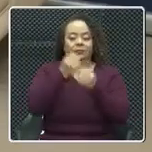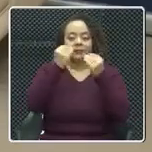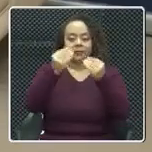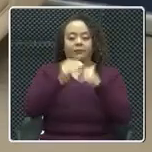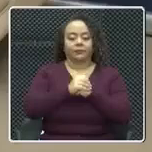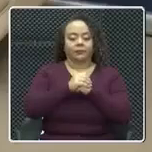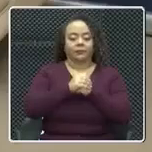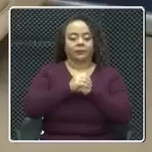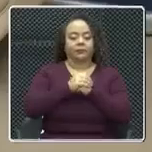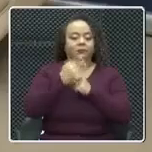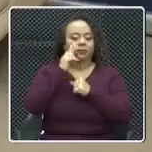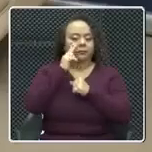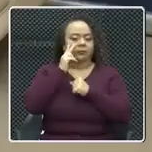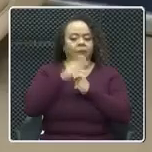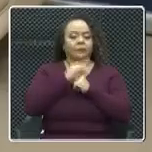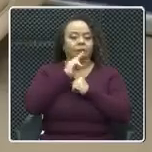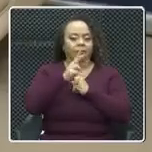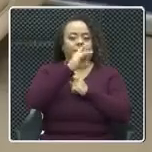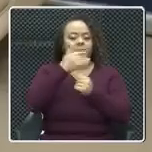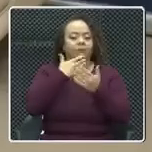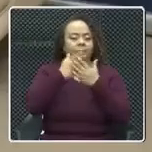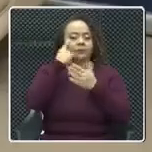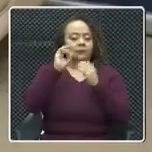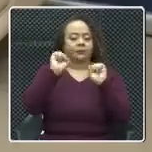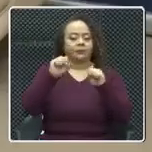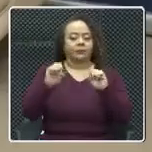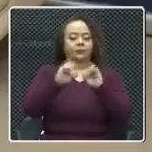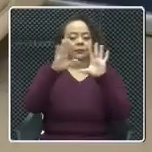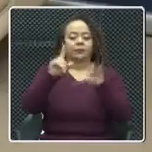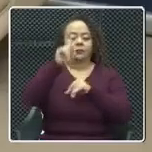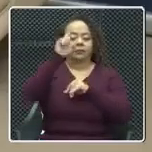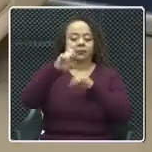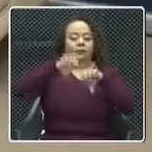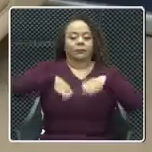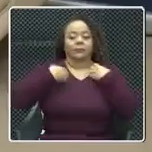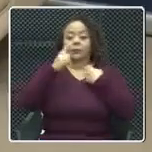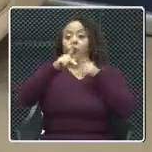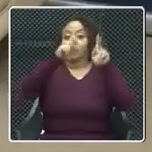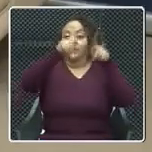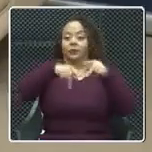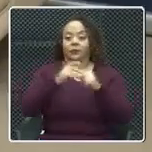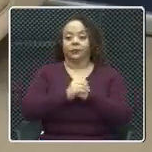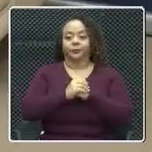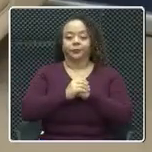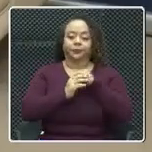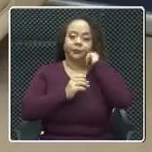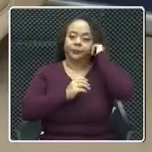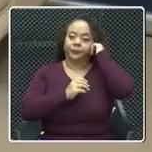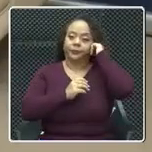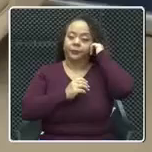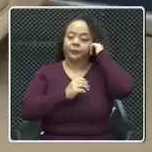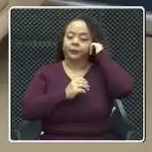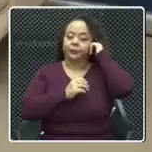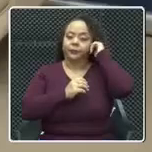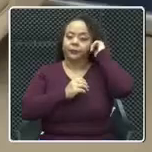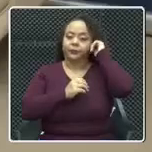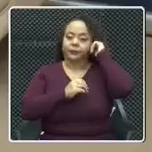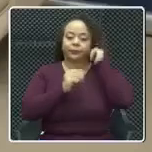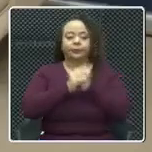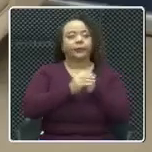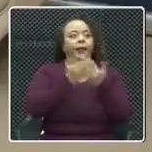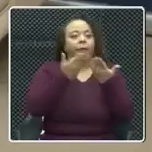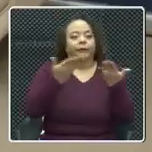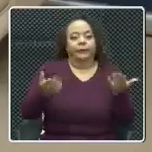muchísimo, ¿verdad? Y qué dicha para aclararla. Tiene que haber una persona, ¿verdad? Ya sea de